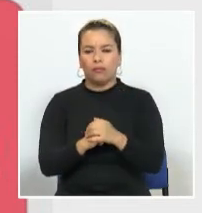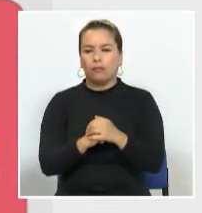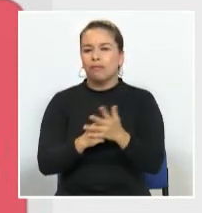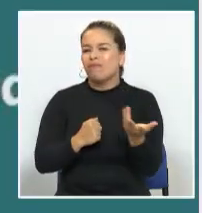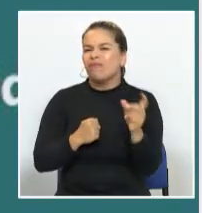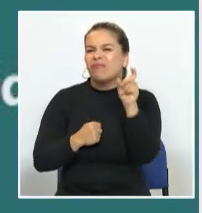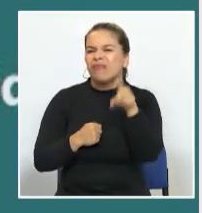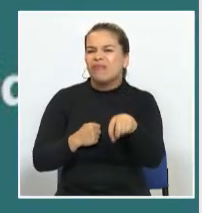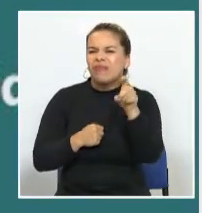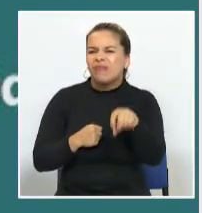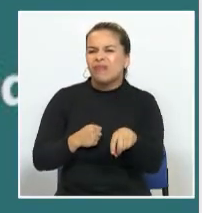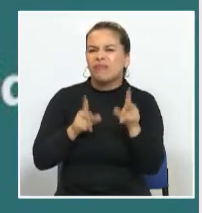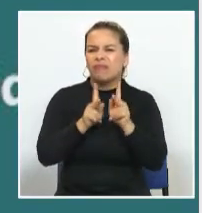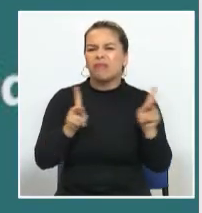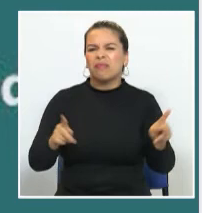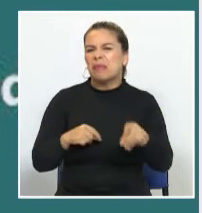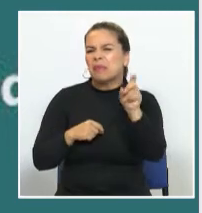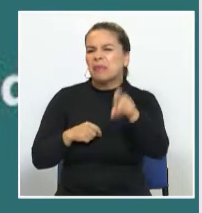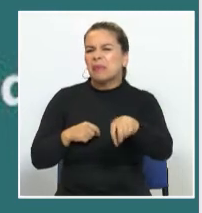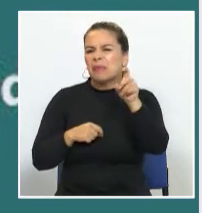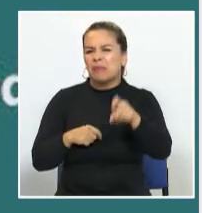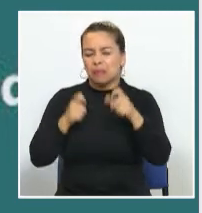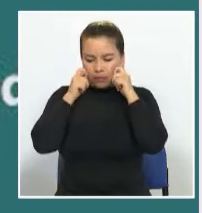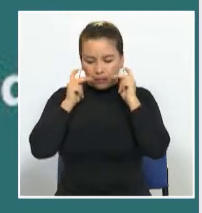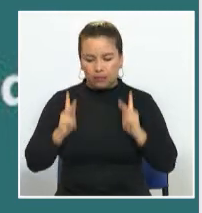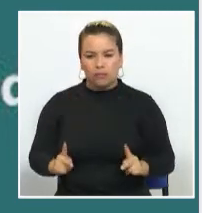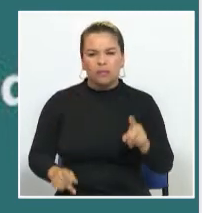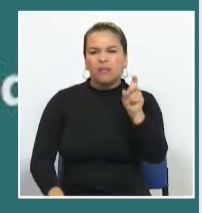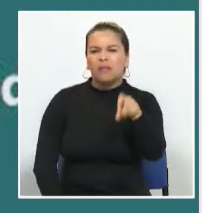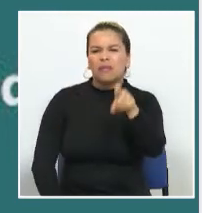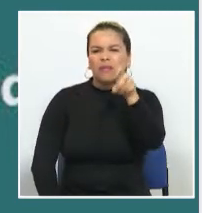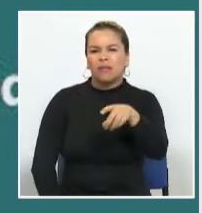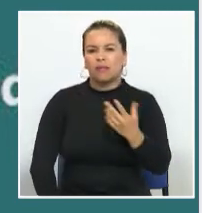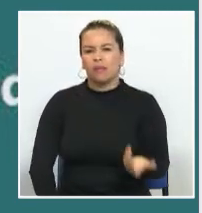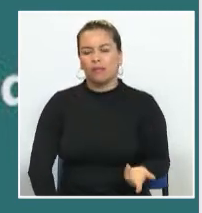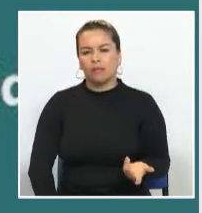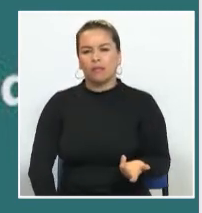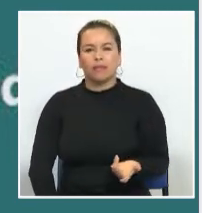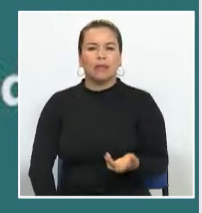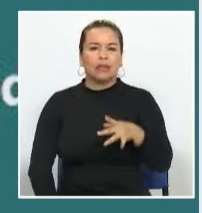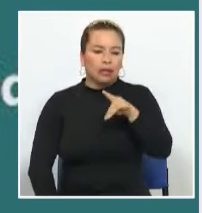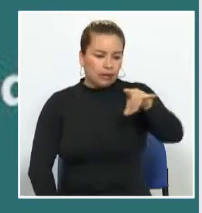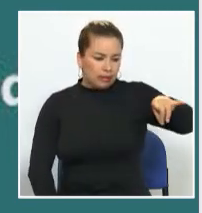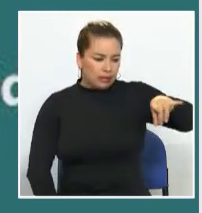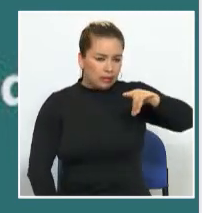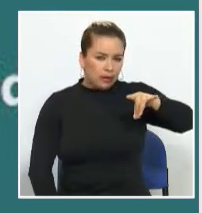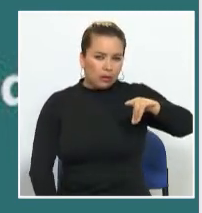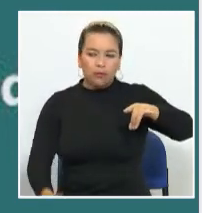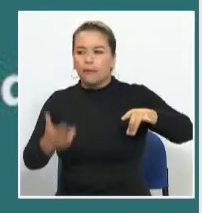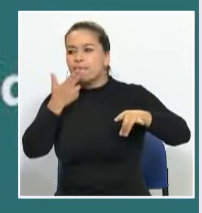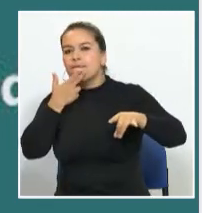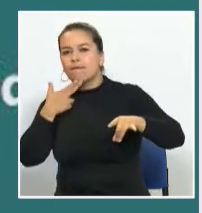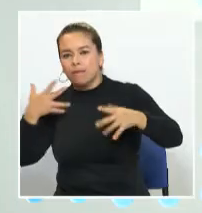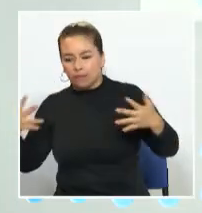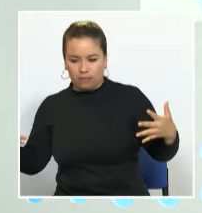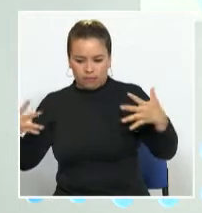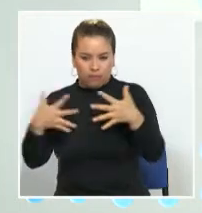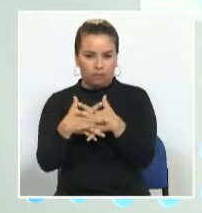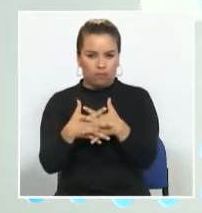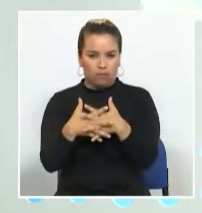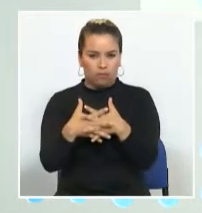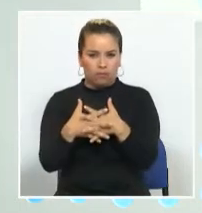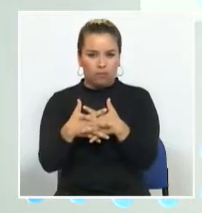las personas, los humanos, es ser salados y ser dulces en nuestra alimentación para